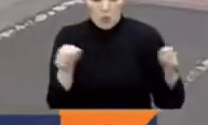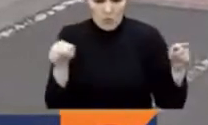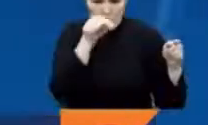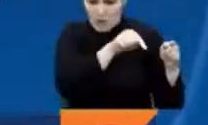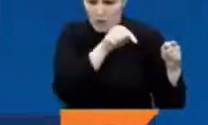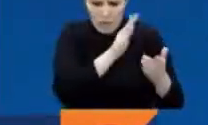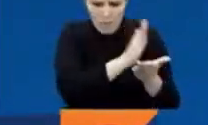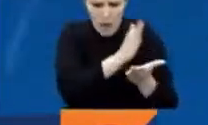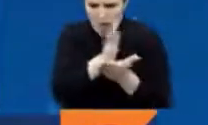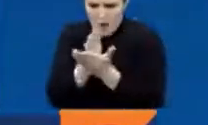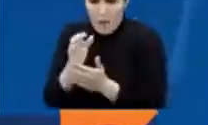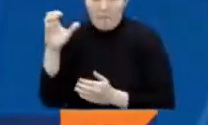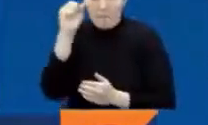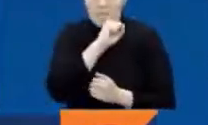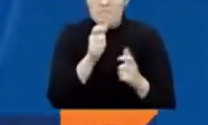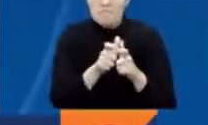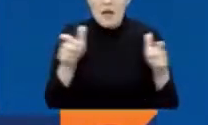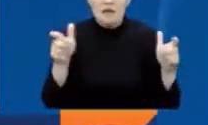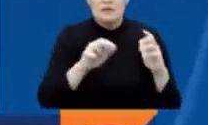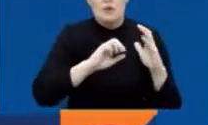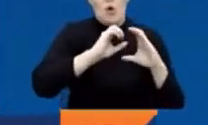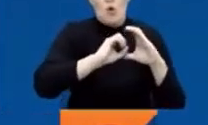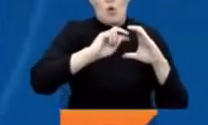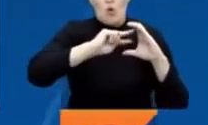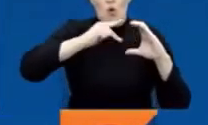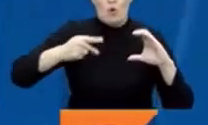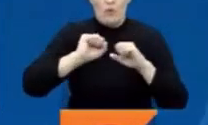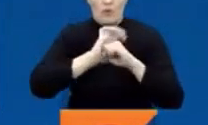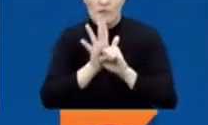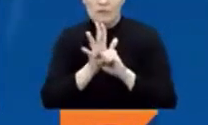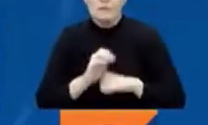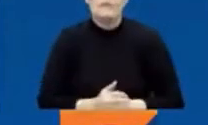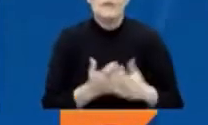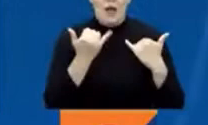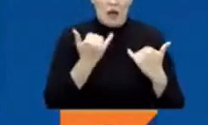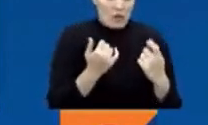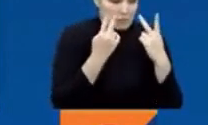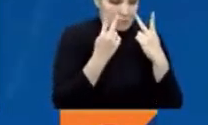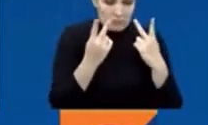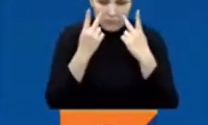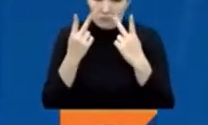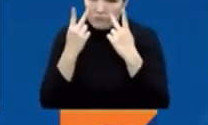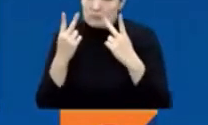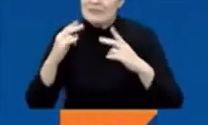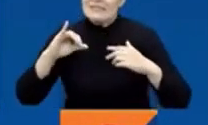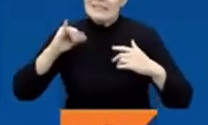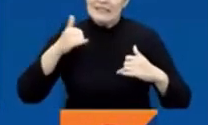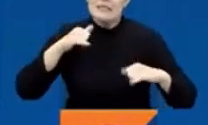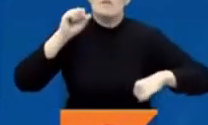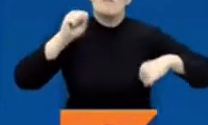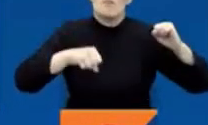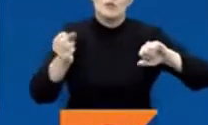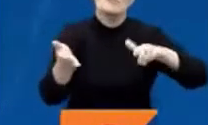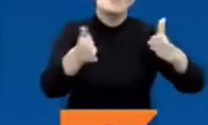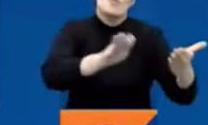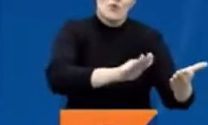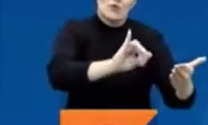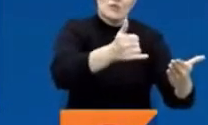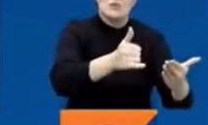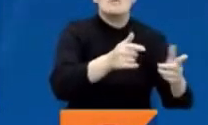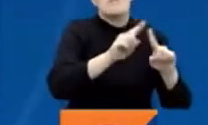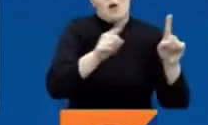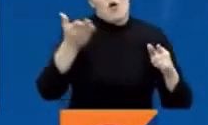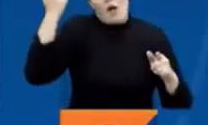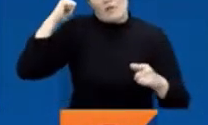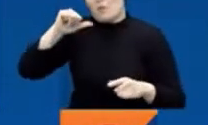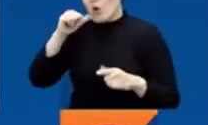variante. En este momento, todo aumento de casos trae consigo, aunque ahora en mucho menor grado, un posible incremento de fallecimientos. El INS